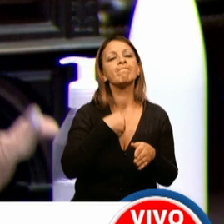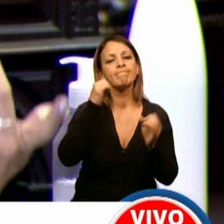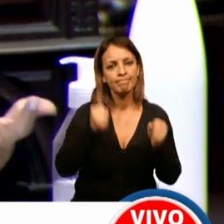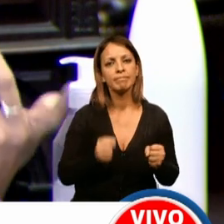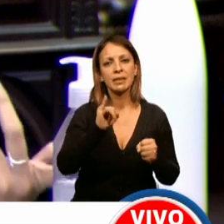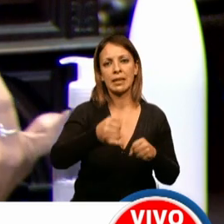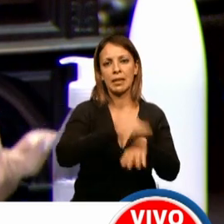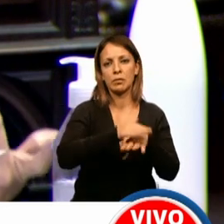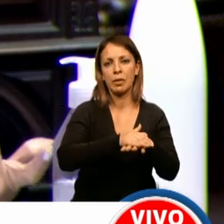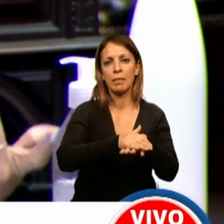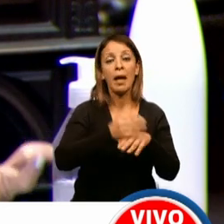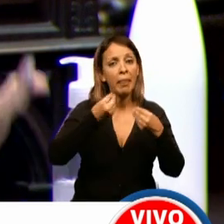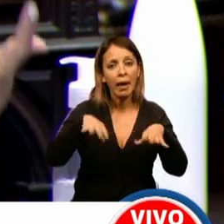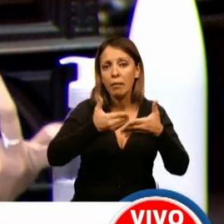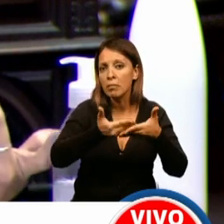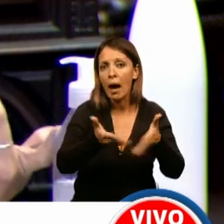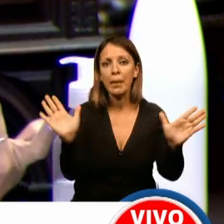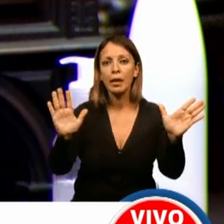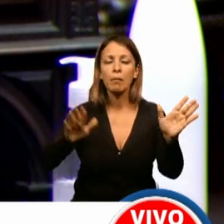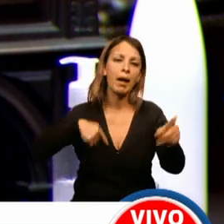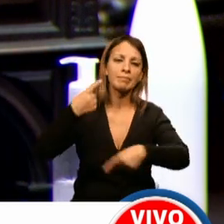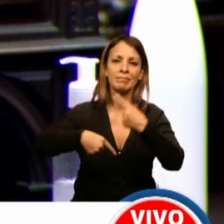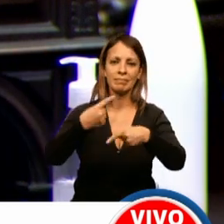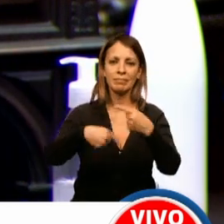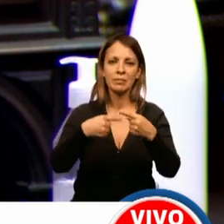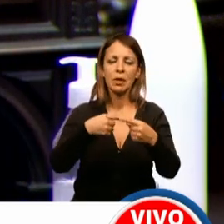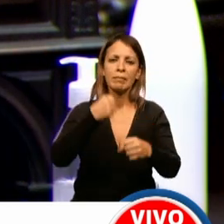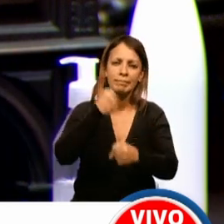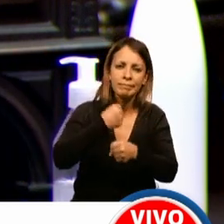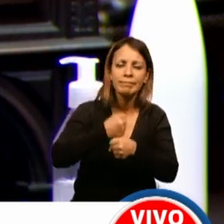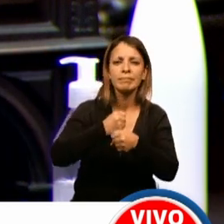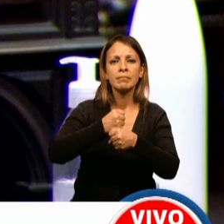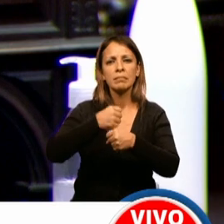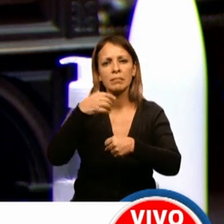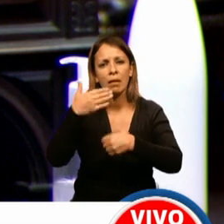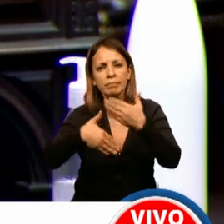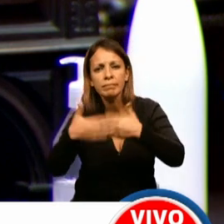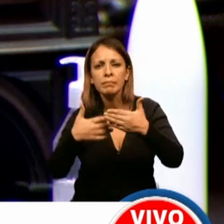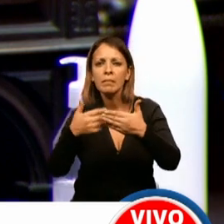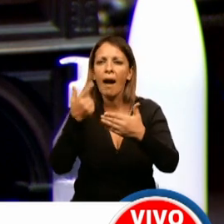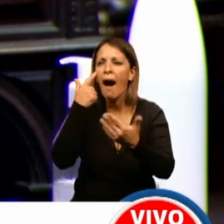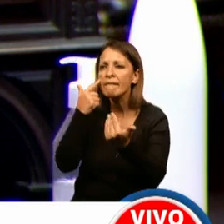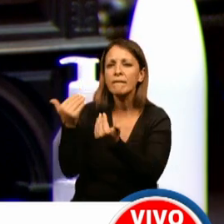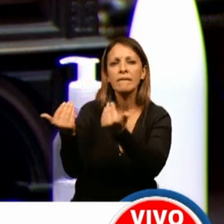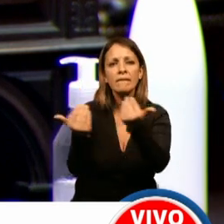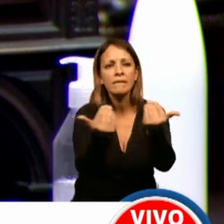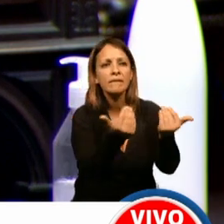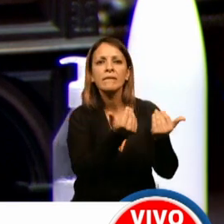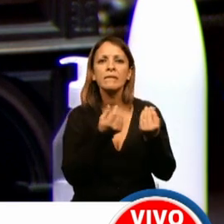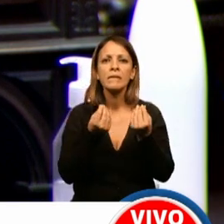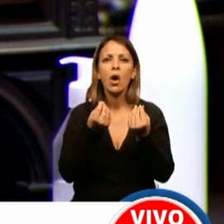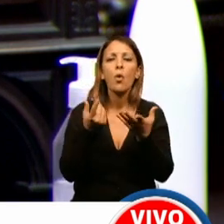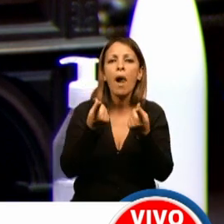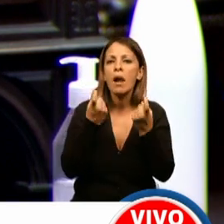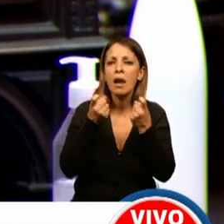dejando abierta la página de esta historia para seguir trabajando para seguir escuchándolos en las conquistas